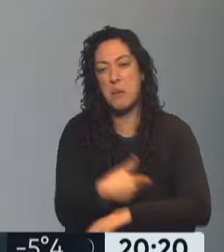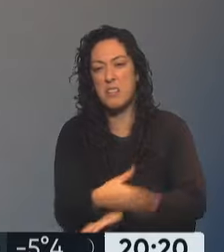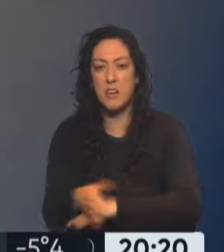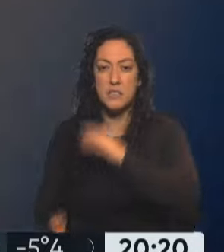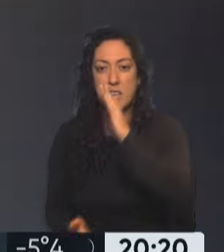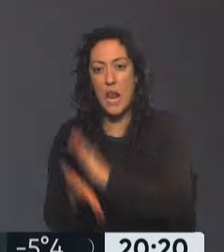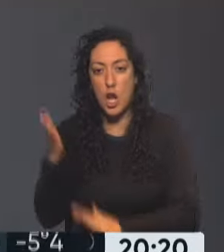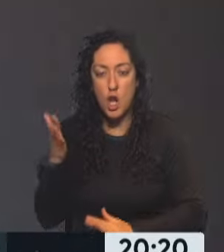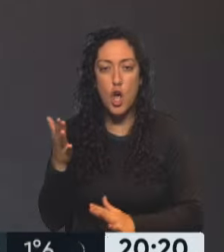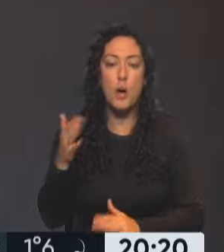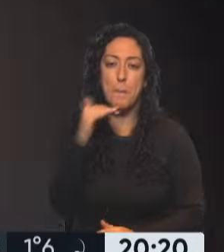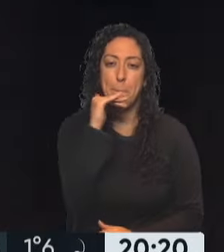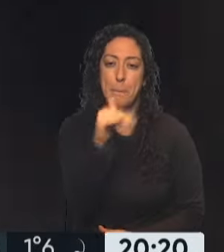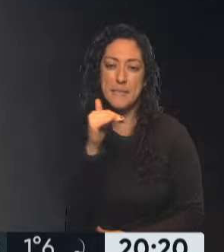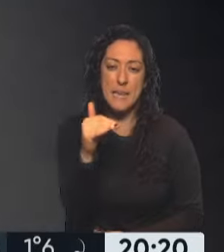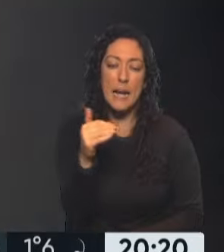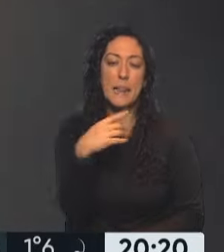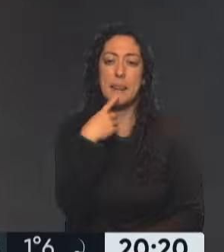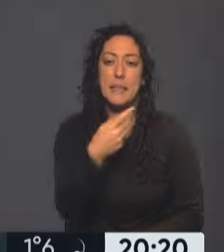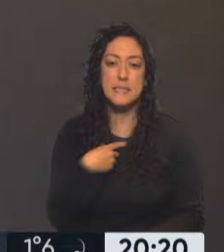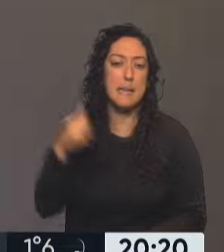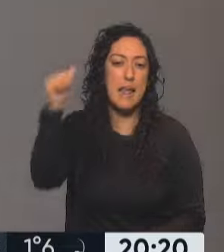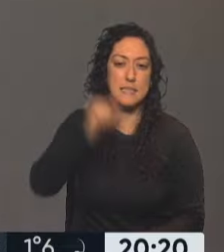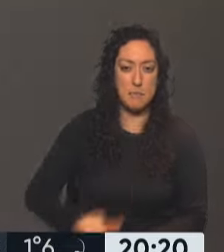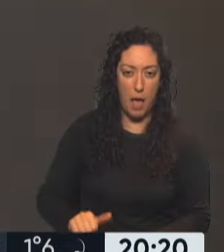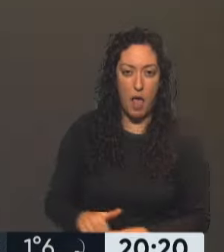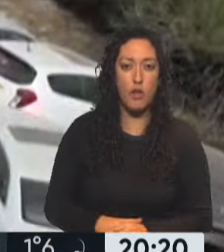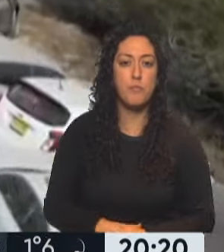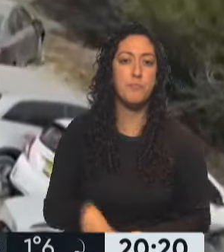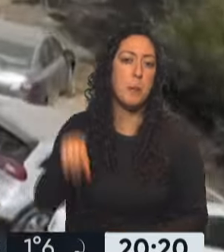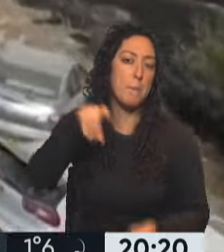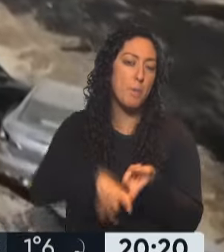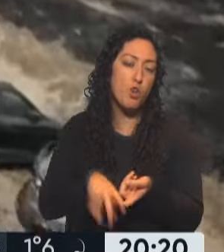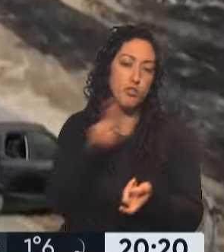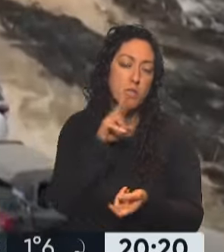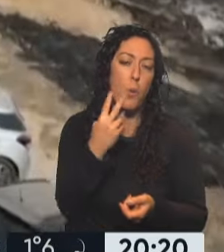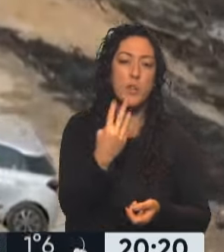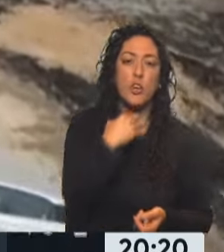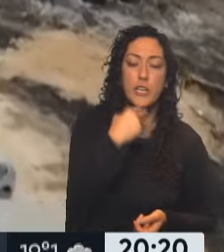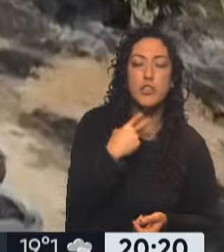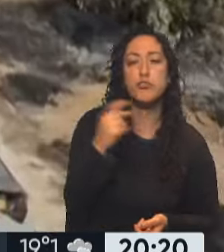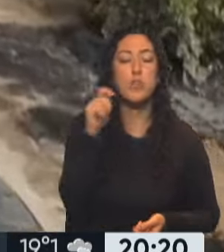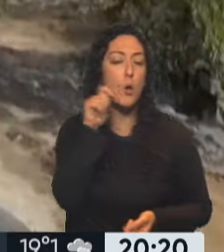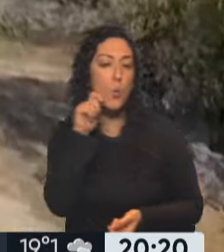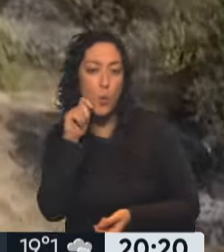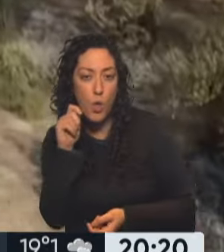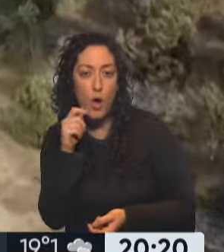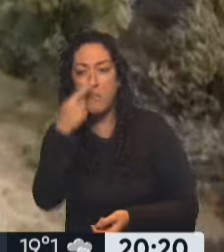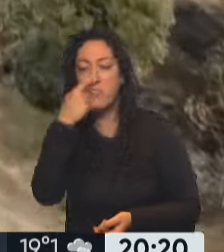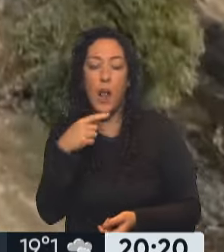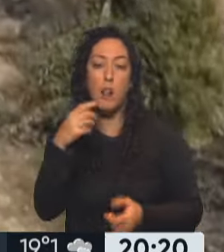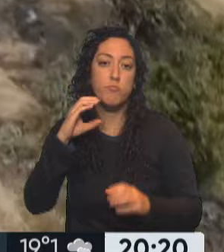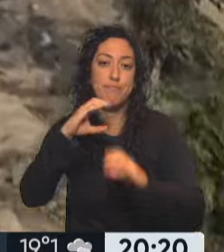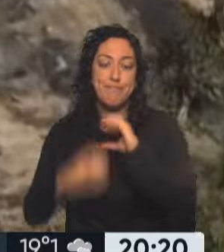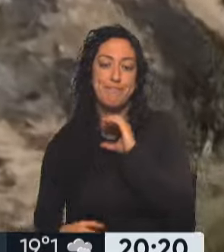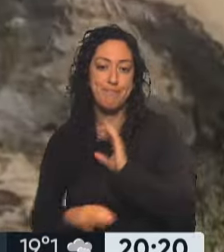envió un mensaje informando que había resultado herido. Saludó a su mujer, a sus 4 hijos y quedó